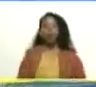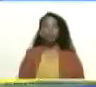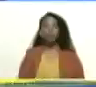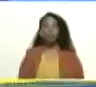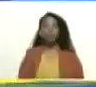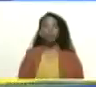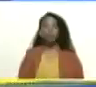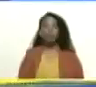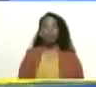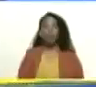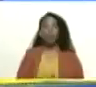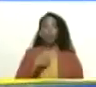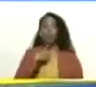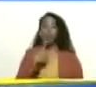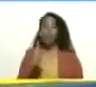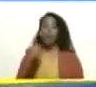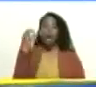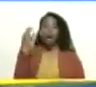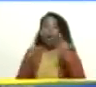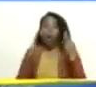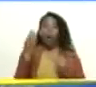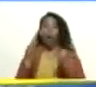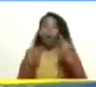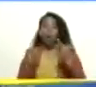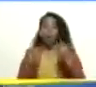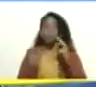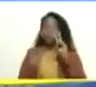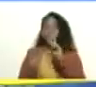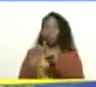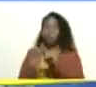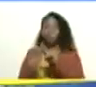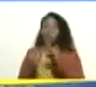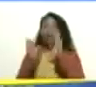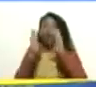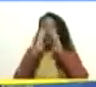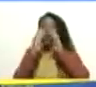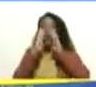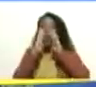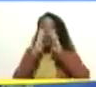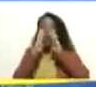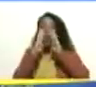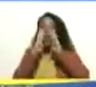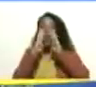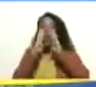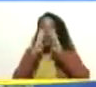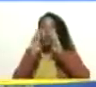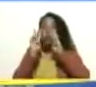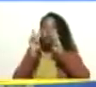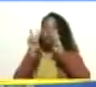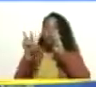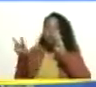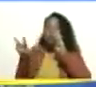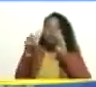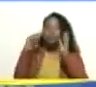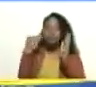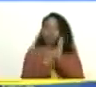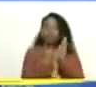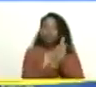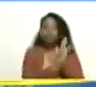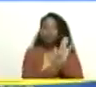diría un buen abogado a confesión de partes relevo de prueba